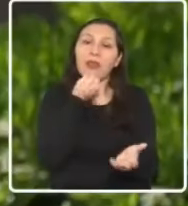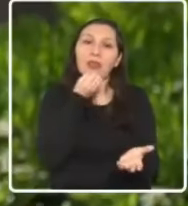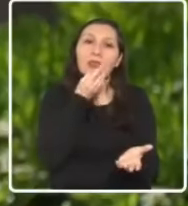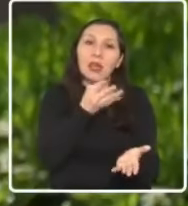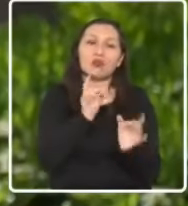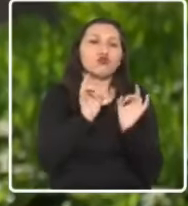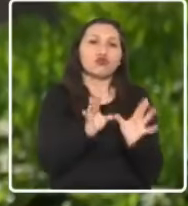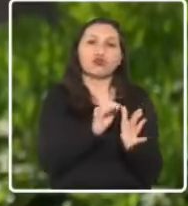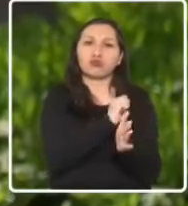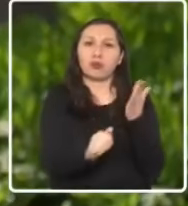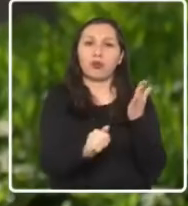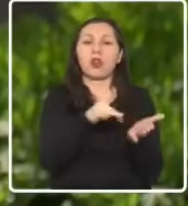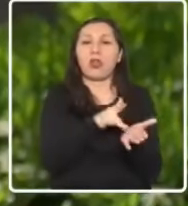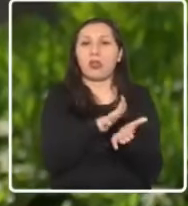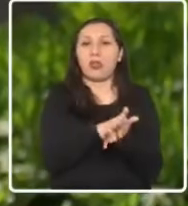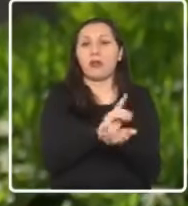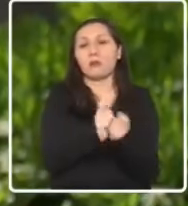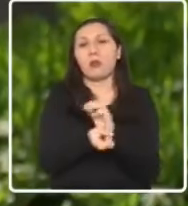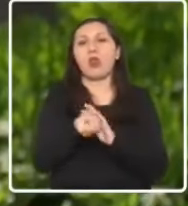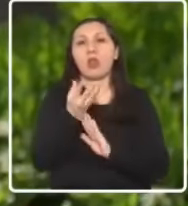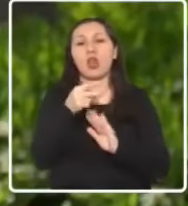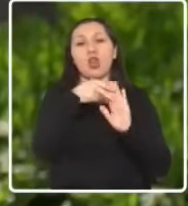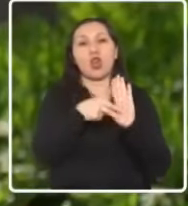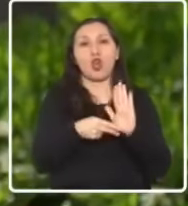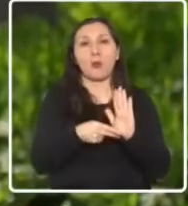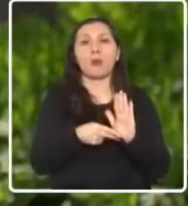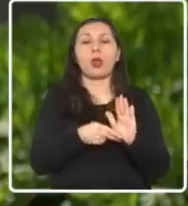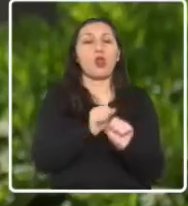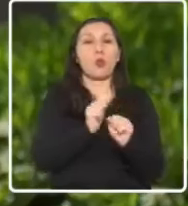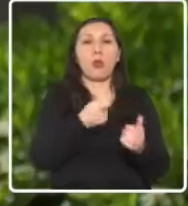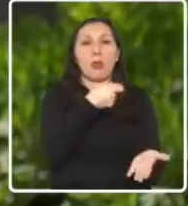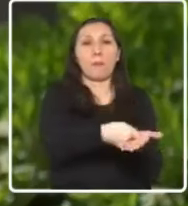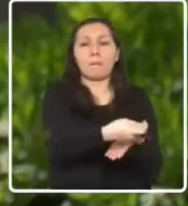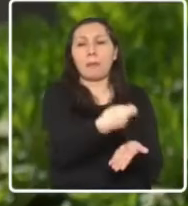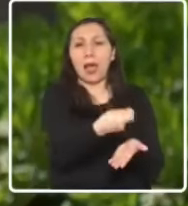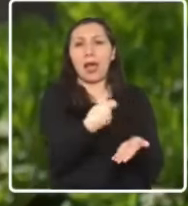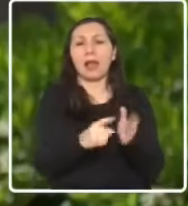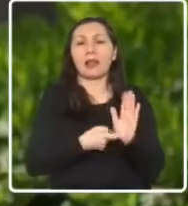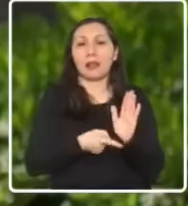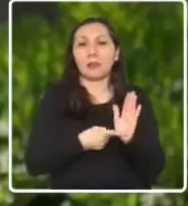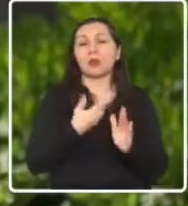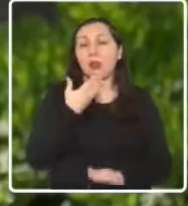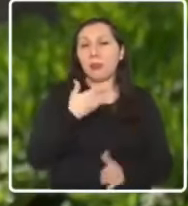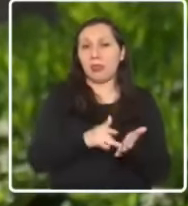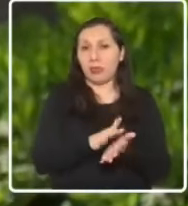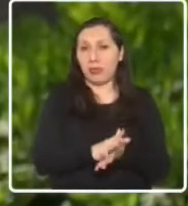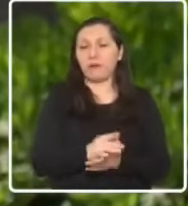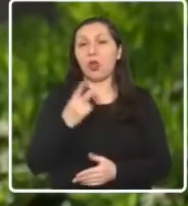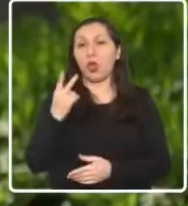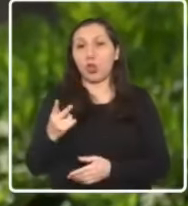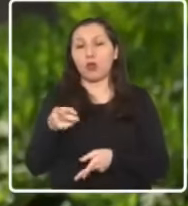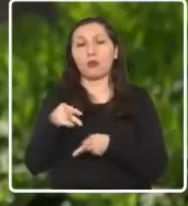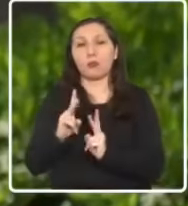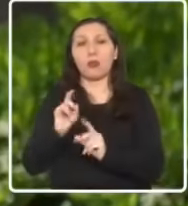prescripción de deudas. Se modernizan las normas sobre declaración de incobrabilidad de deudas tributarias. Se incorporan dos facultades a